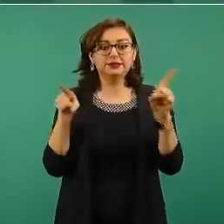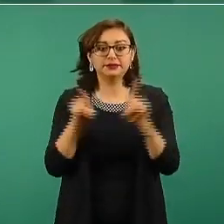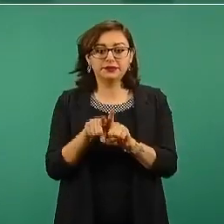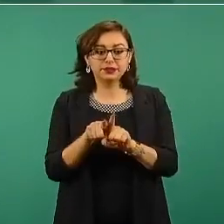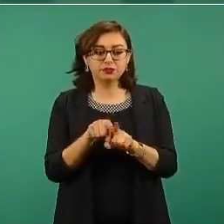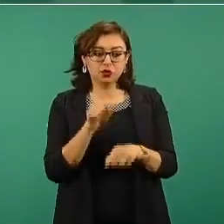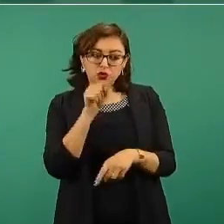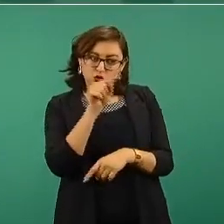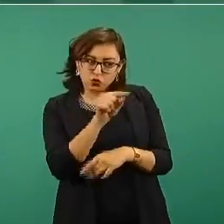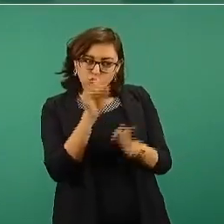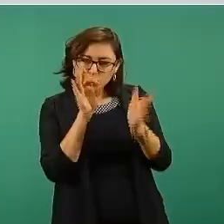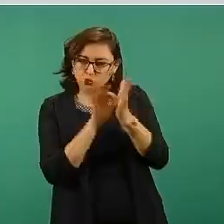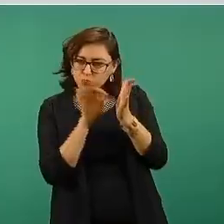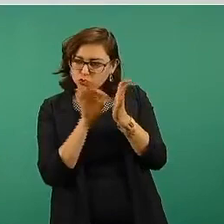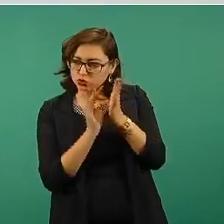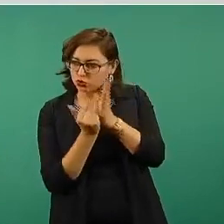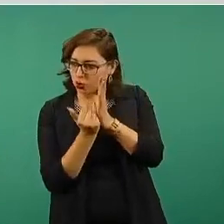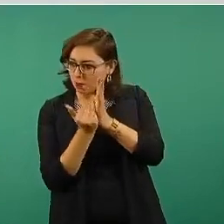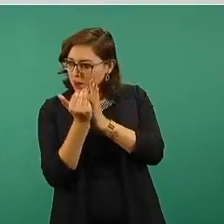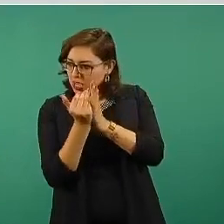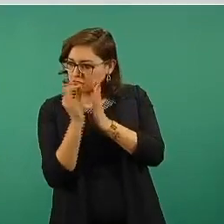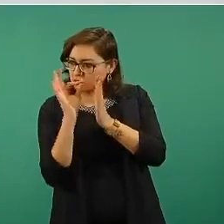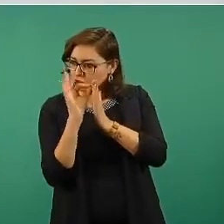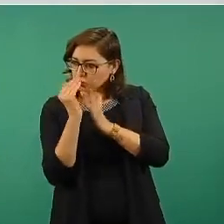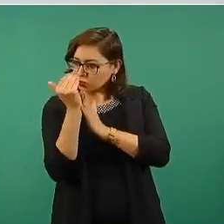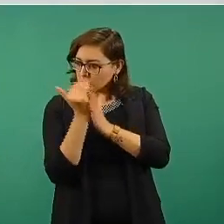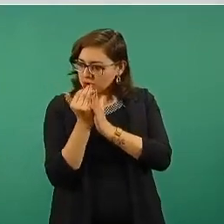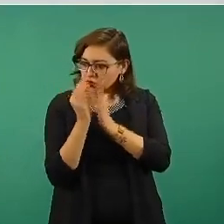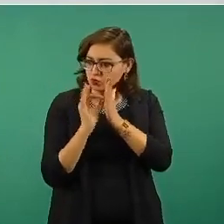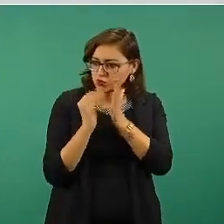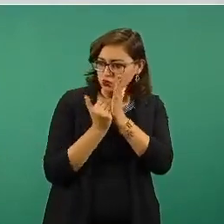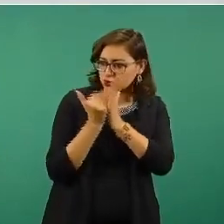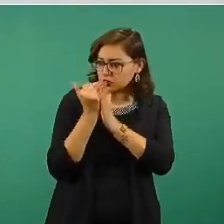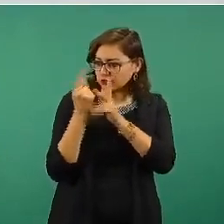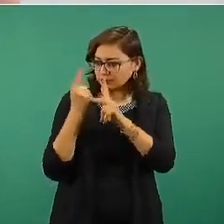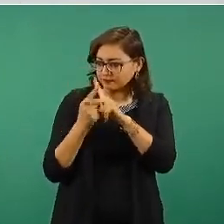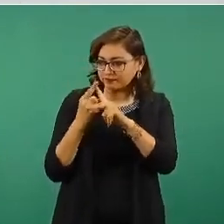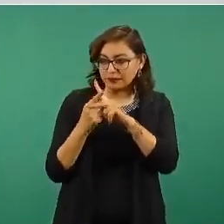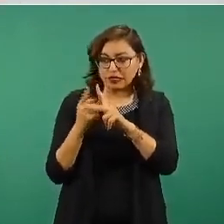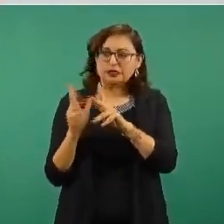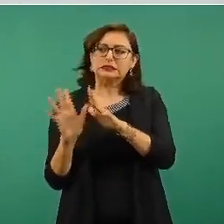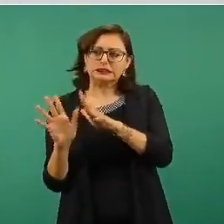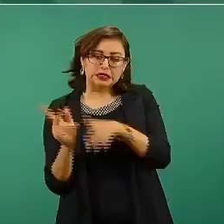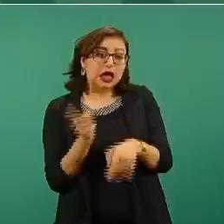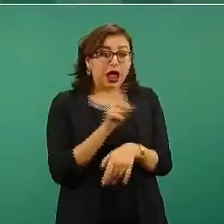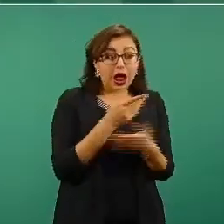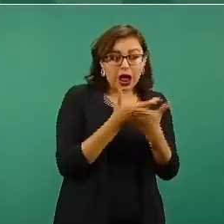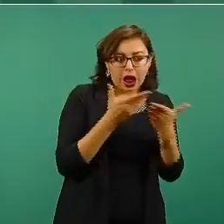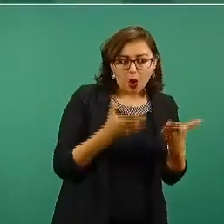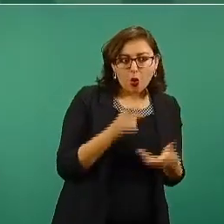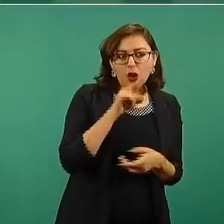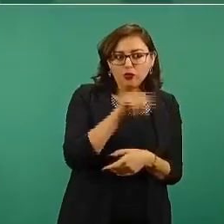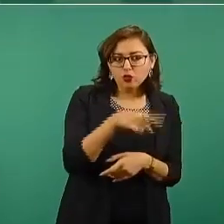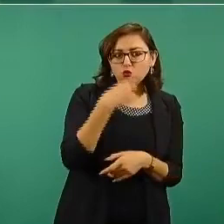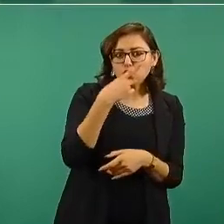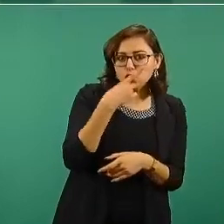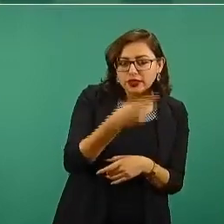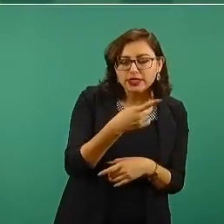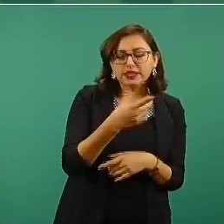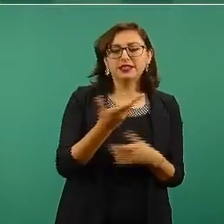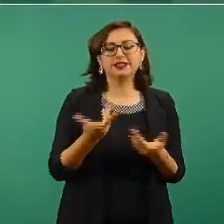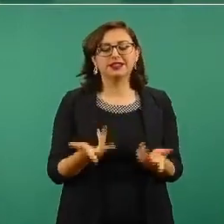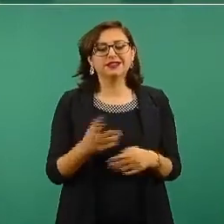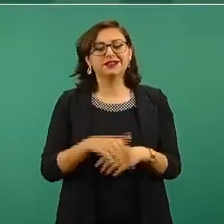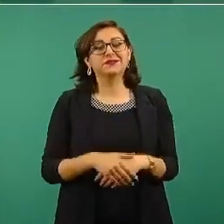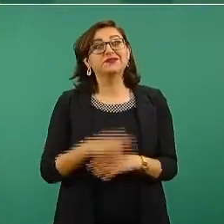Subiste medio punto, ya subiste un punto, tienes que decir esto. Yo recuerdo que